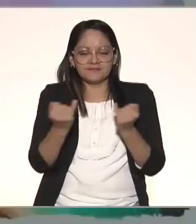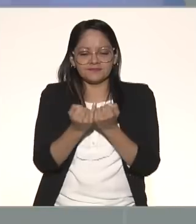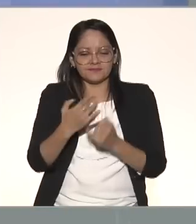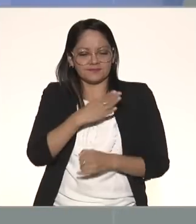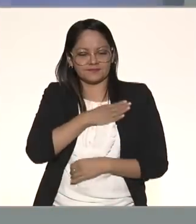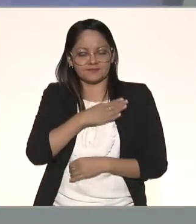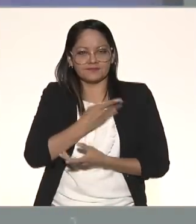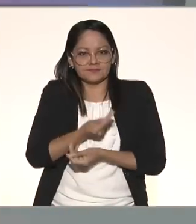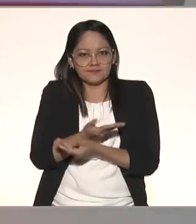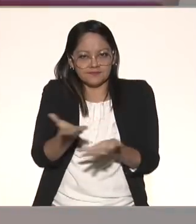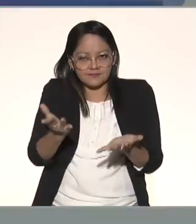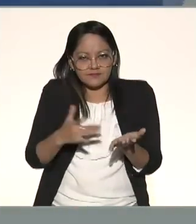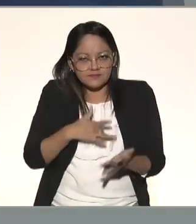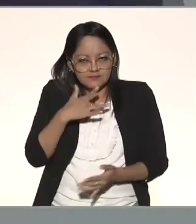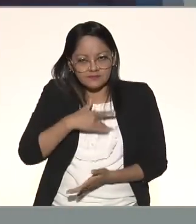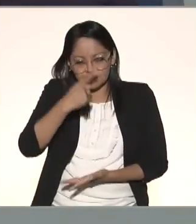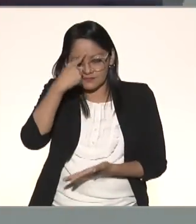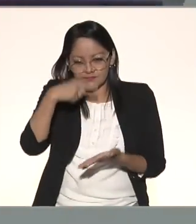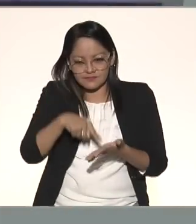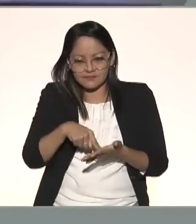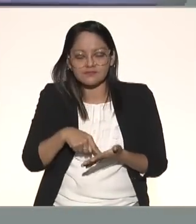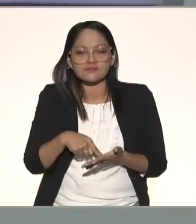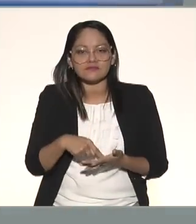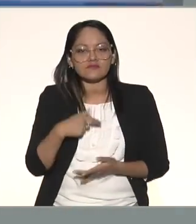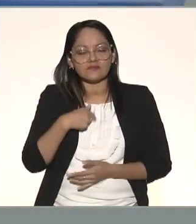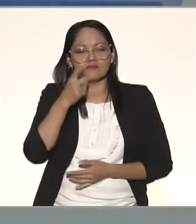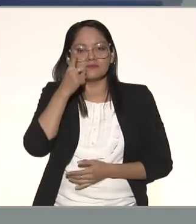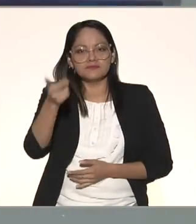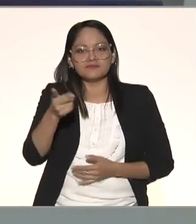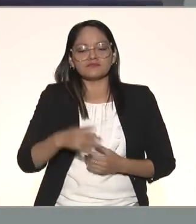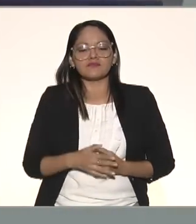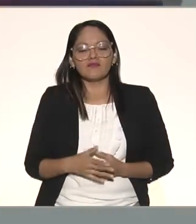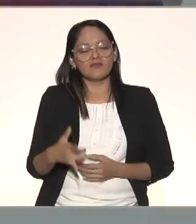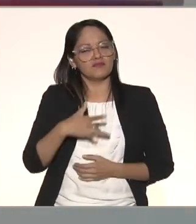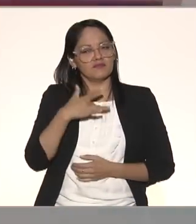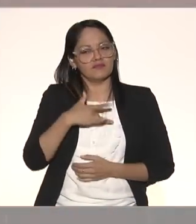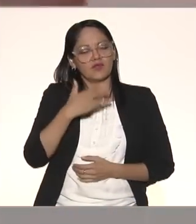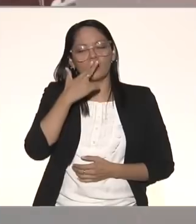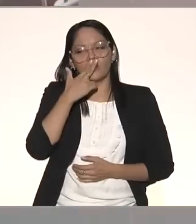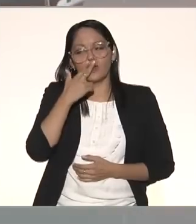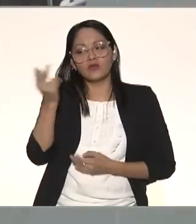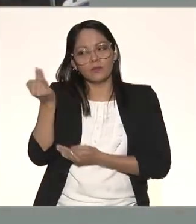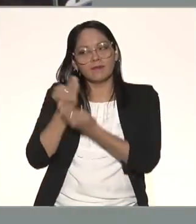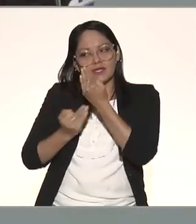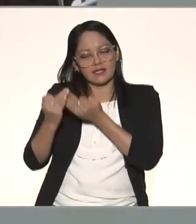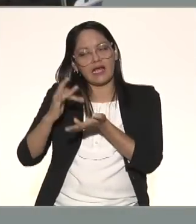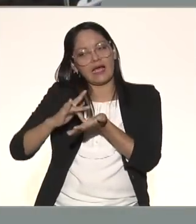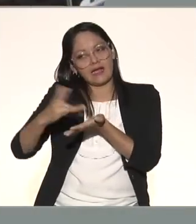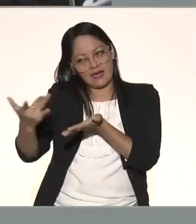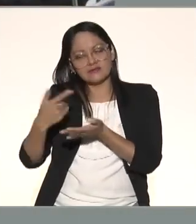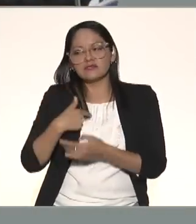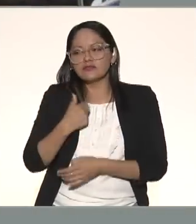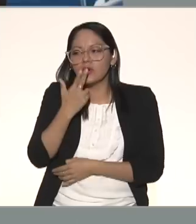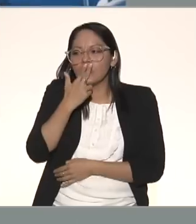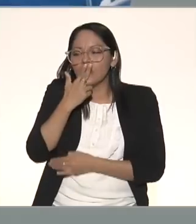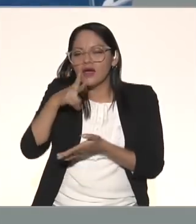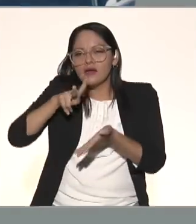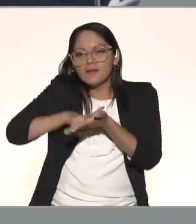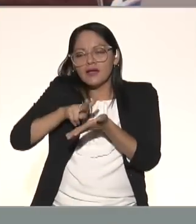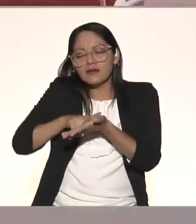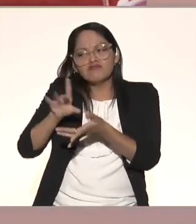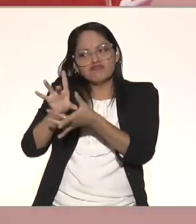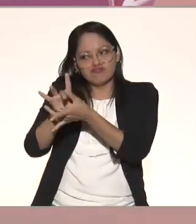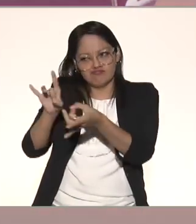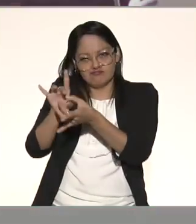generosidad, creo yo, es decirle que estoy agradecido por esas cosas, que valoro esas cosas, que esas son cosas